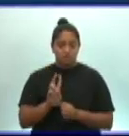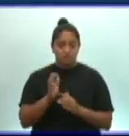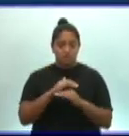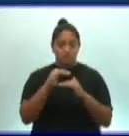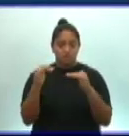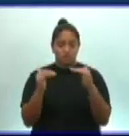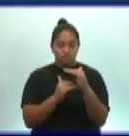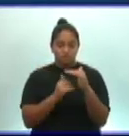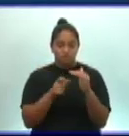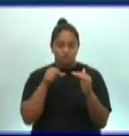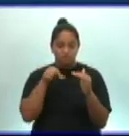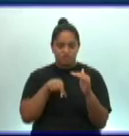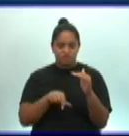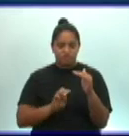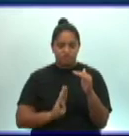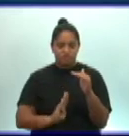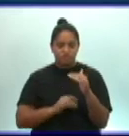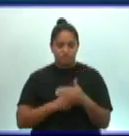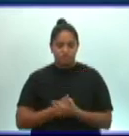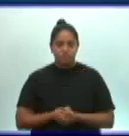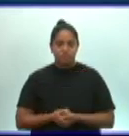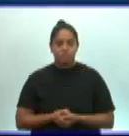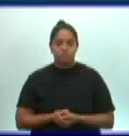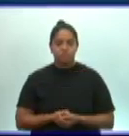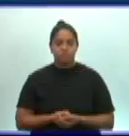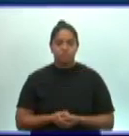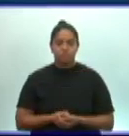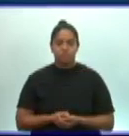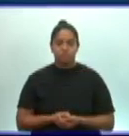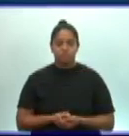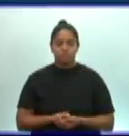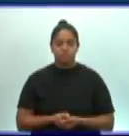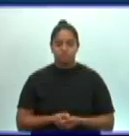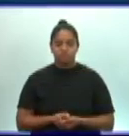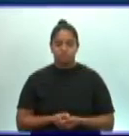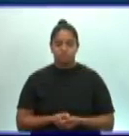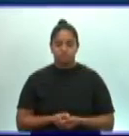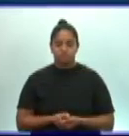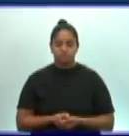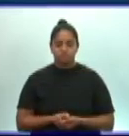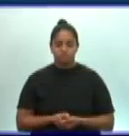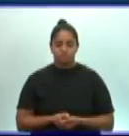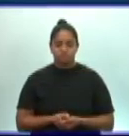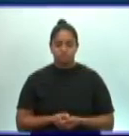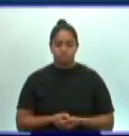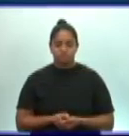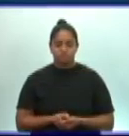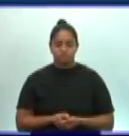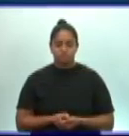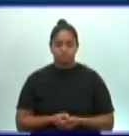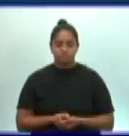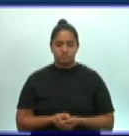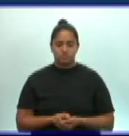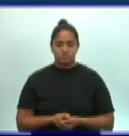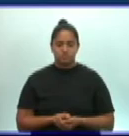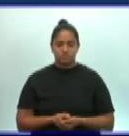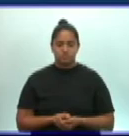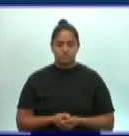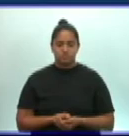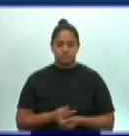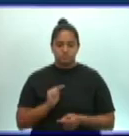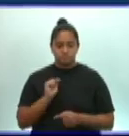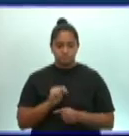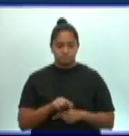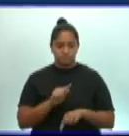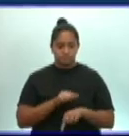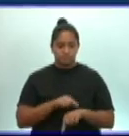partícula dentro del campo sería igual a la masa por la velocidad sobre carga por la inducción. Entonces, ahí les doy